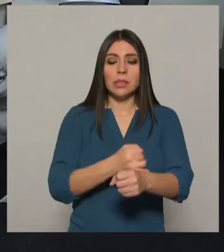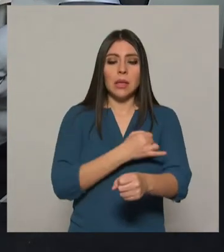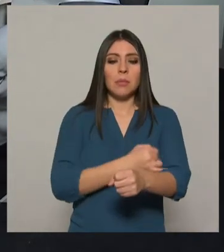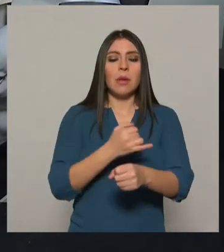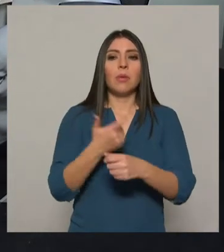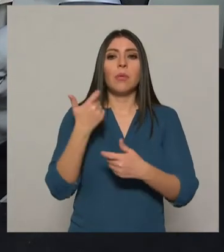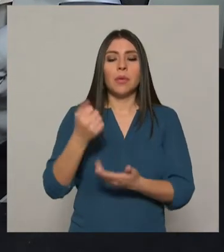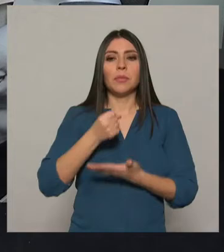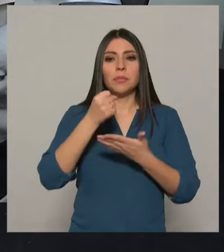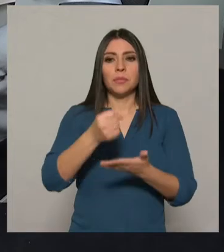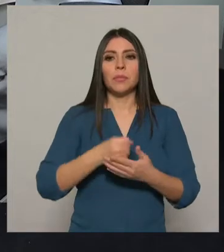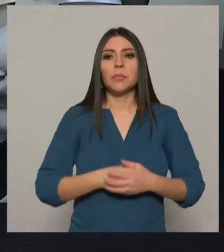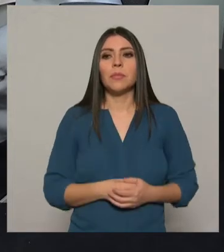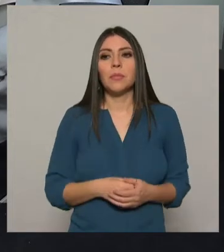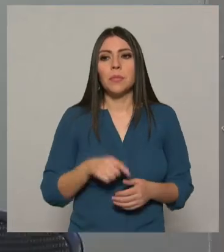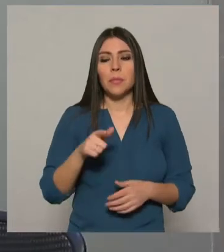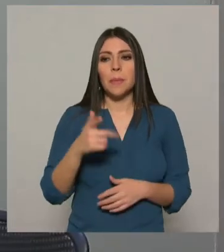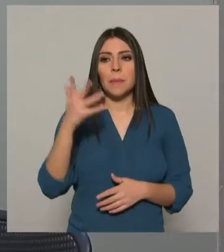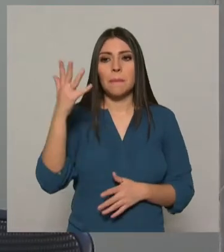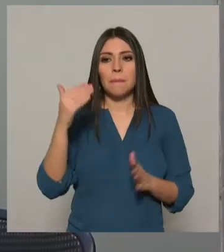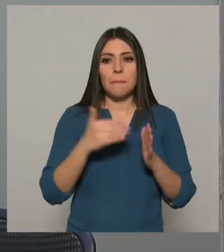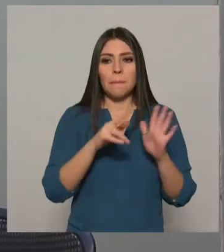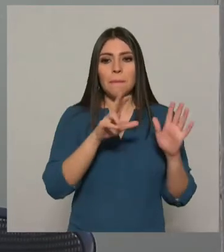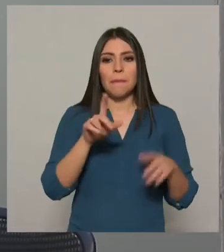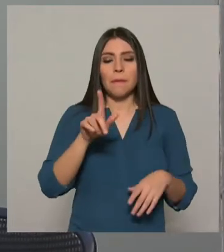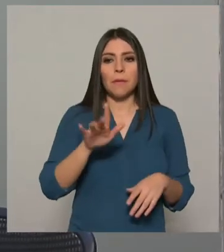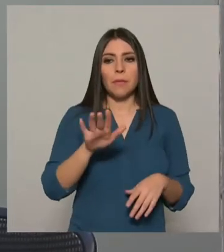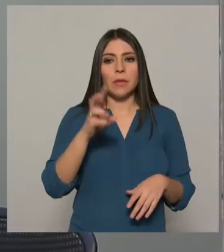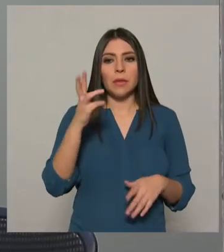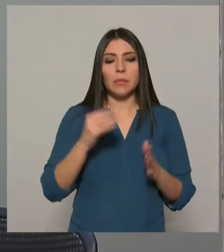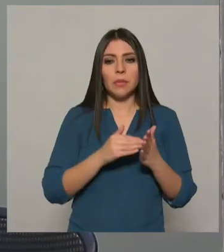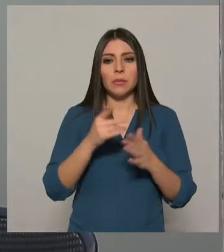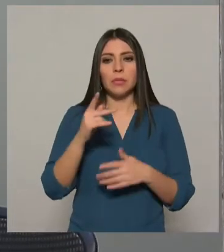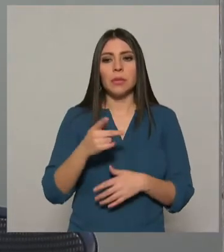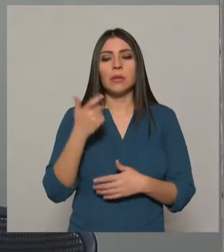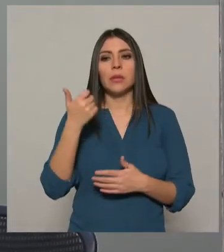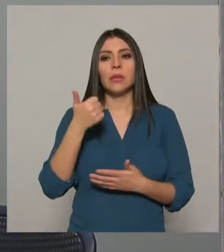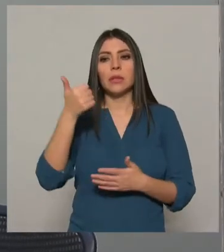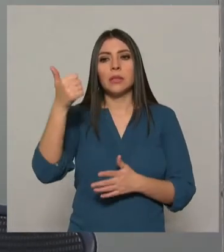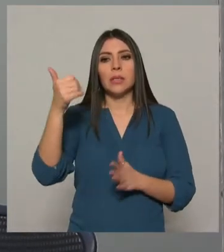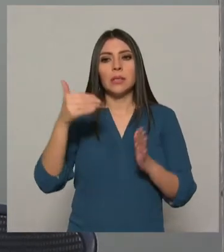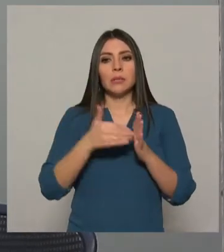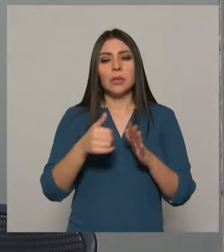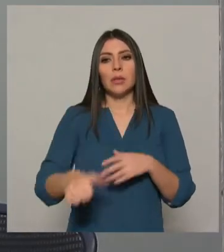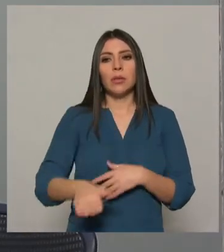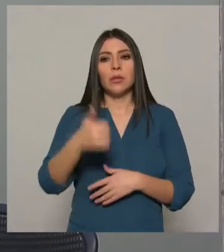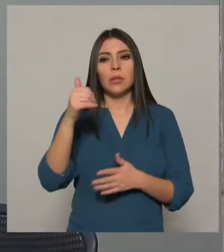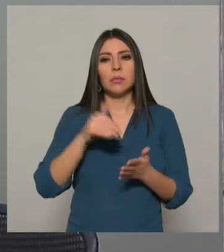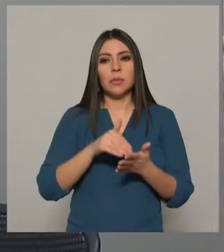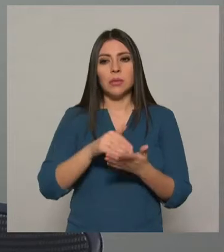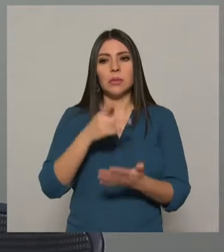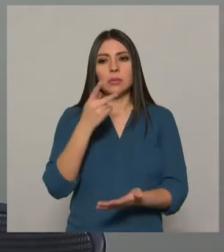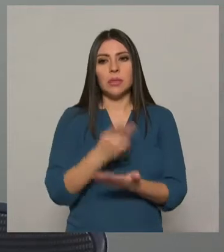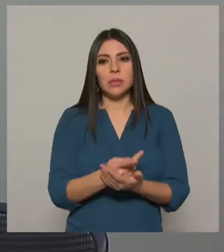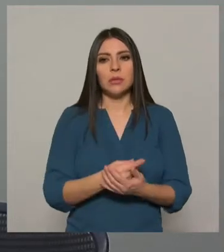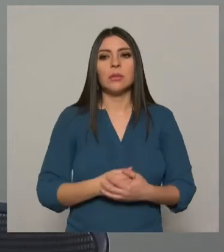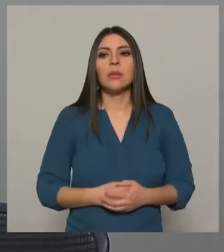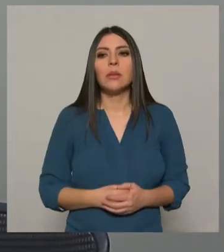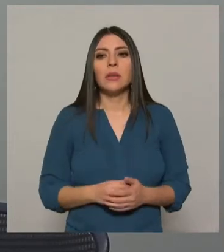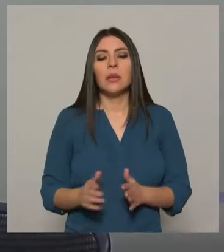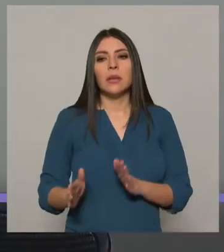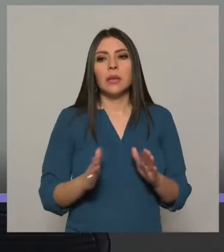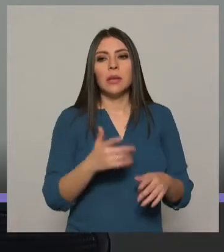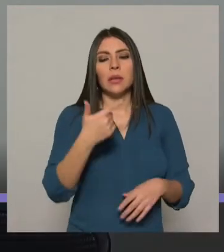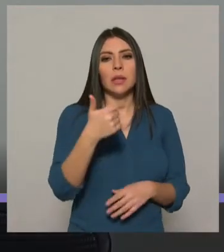presupuesto ahí? Iztapalapa pasa de 5.853 millones de pesos a 6.011 millones de pesos. Números redondos, ¿no? Gustavo